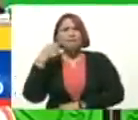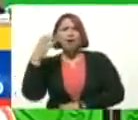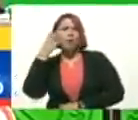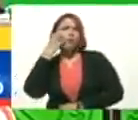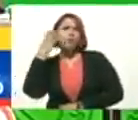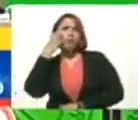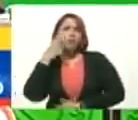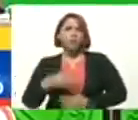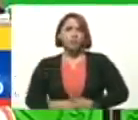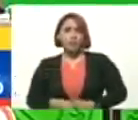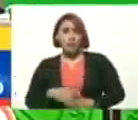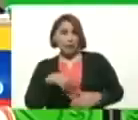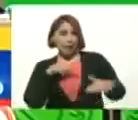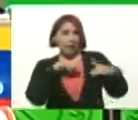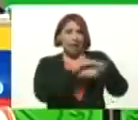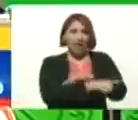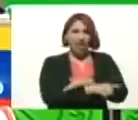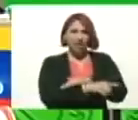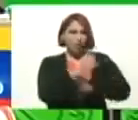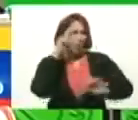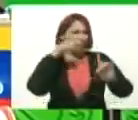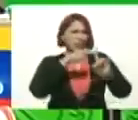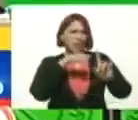el objetivo de atacar el sistema eléctrico,